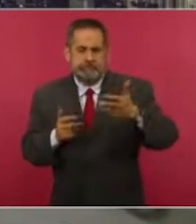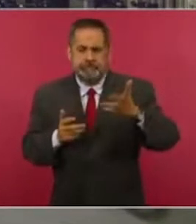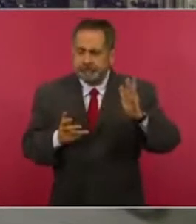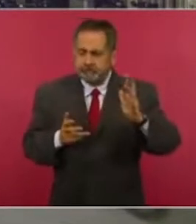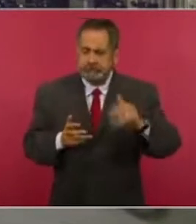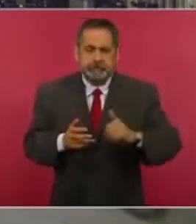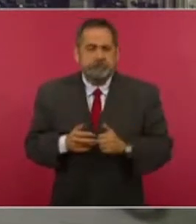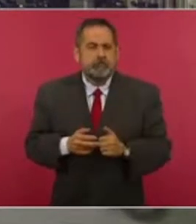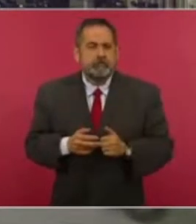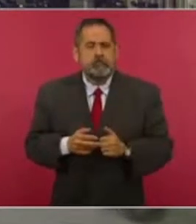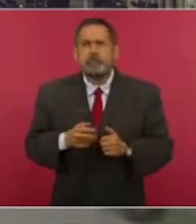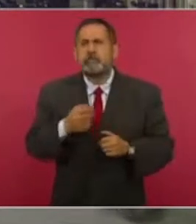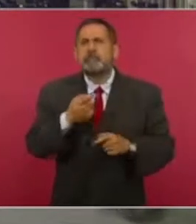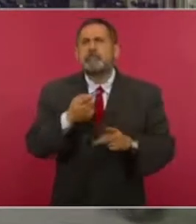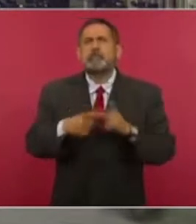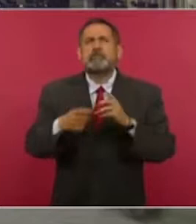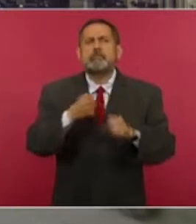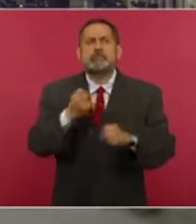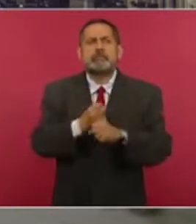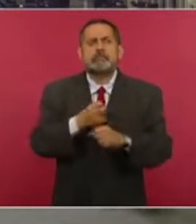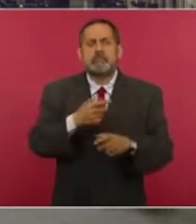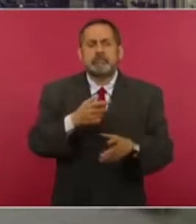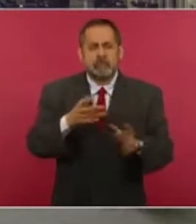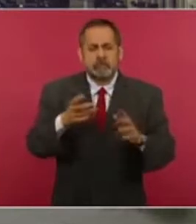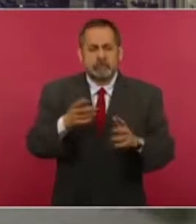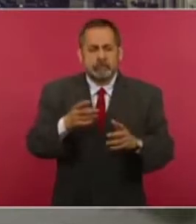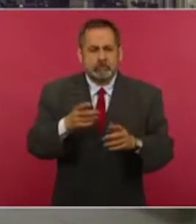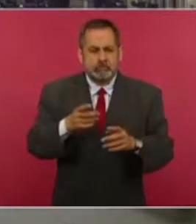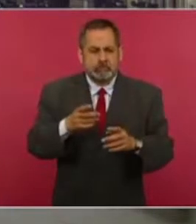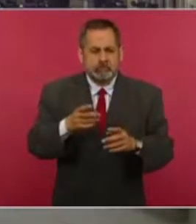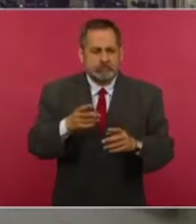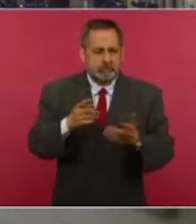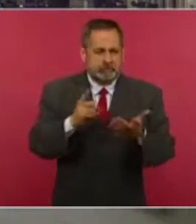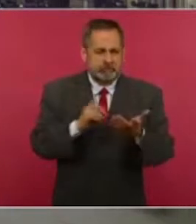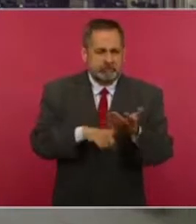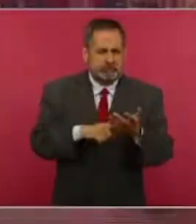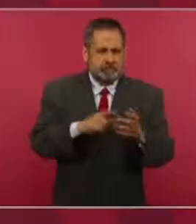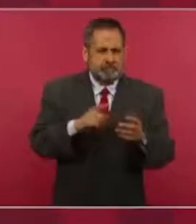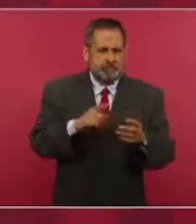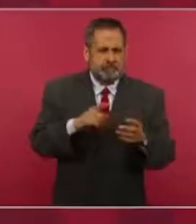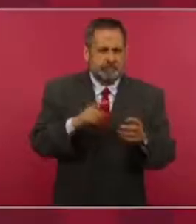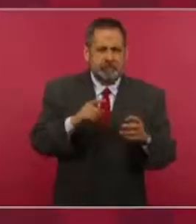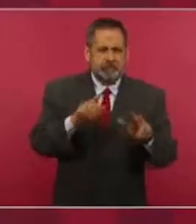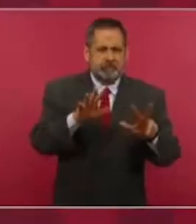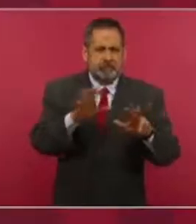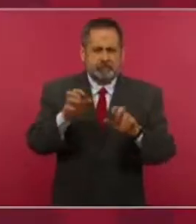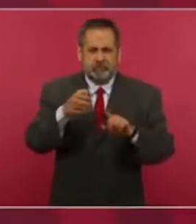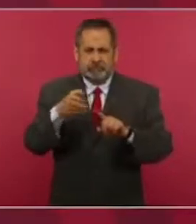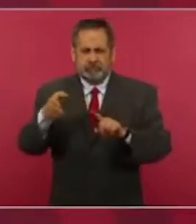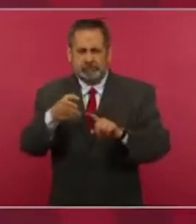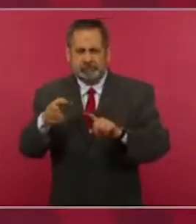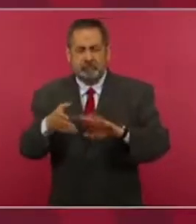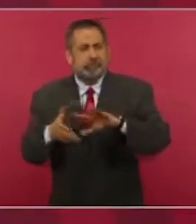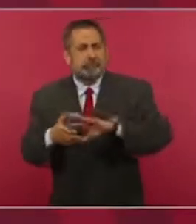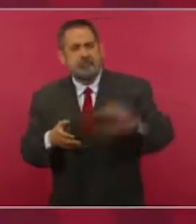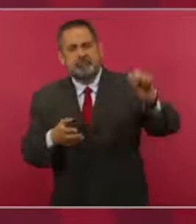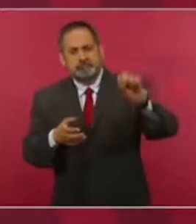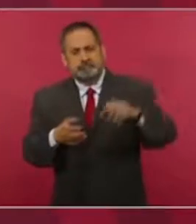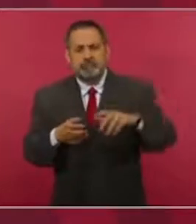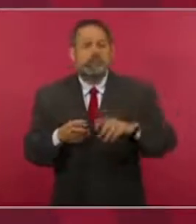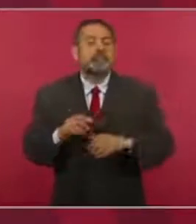a principios del siglo XIX, y luego